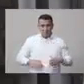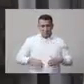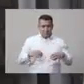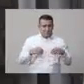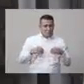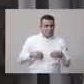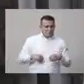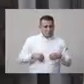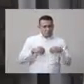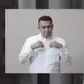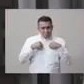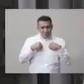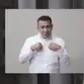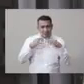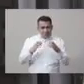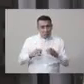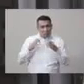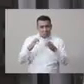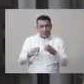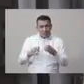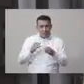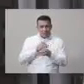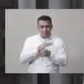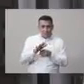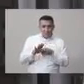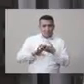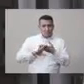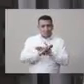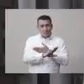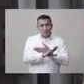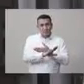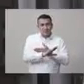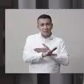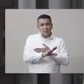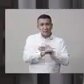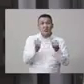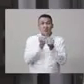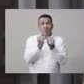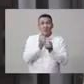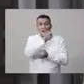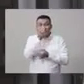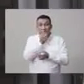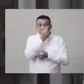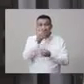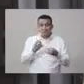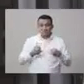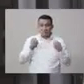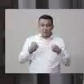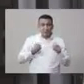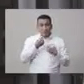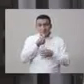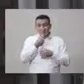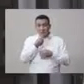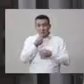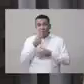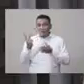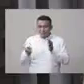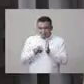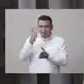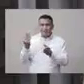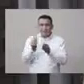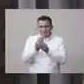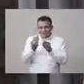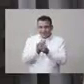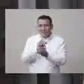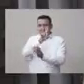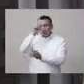seguro y oportuno a clases. Reitero, el próximo ciclo escolar en su modalidad presencial, es decir,